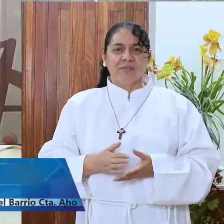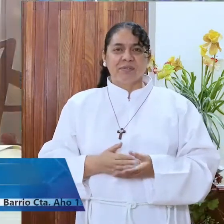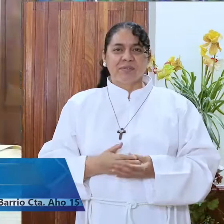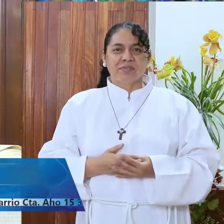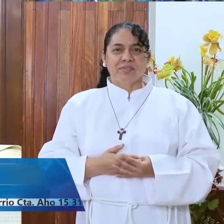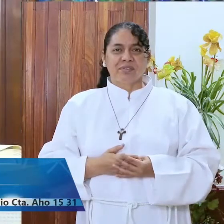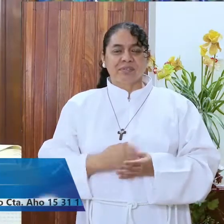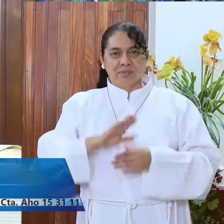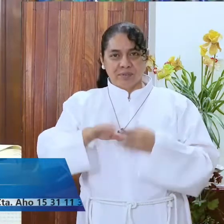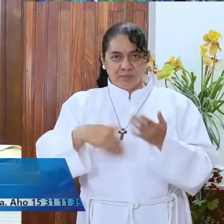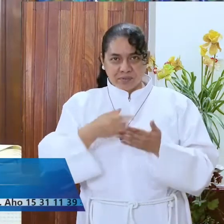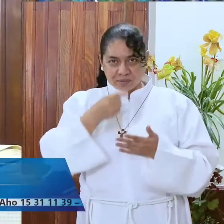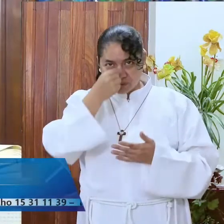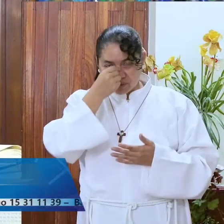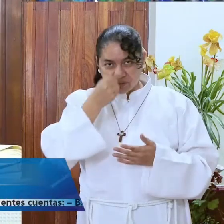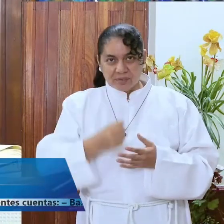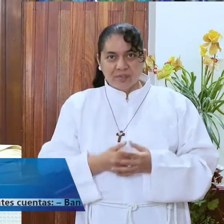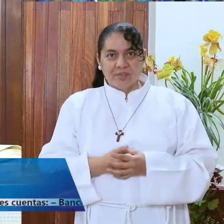ponemos